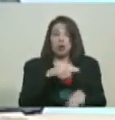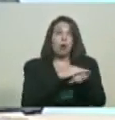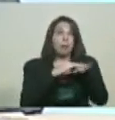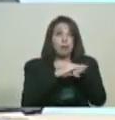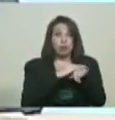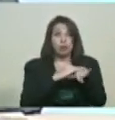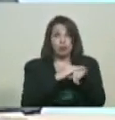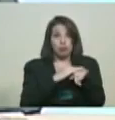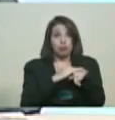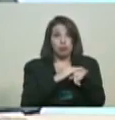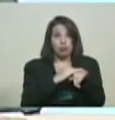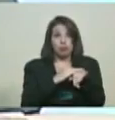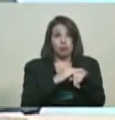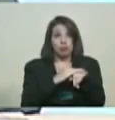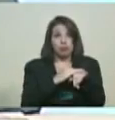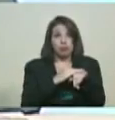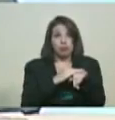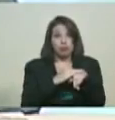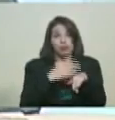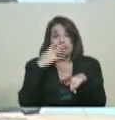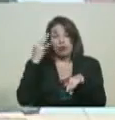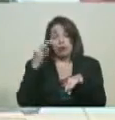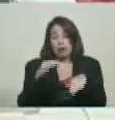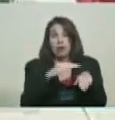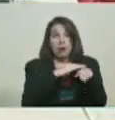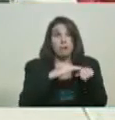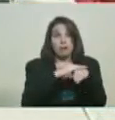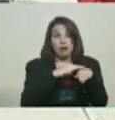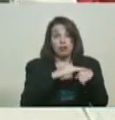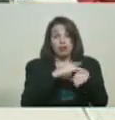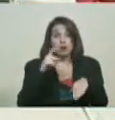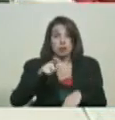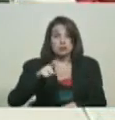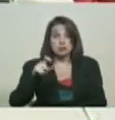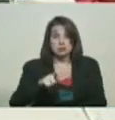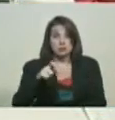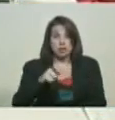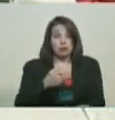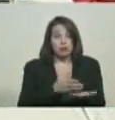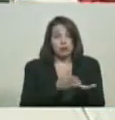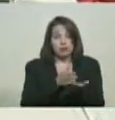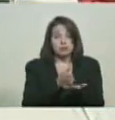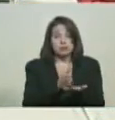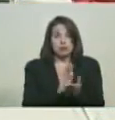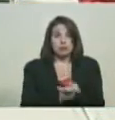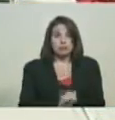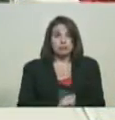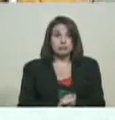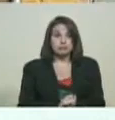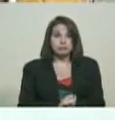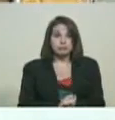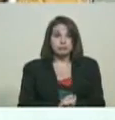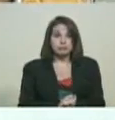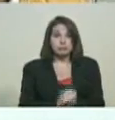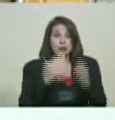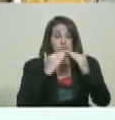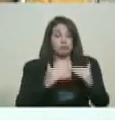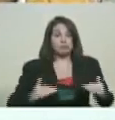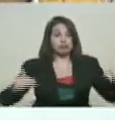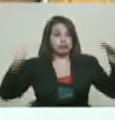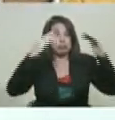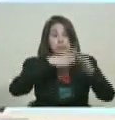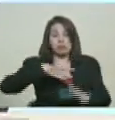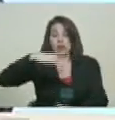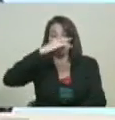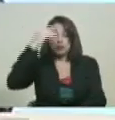los perdono creo que el perdón es necesario para avanzar en un estado superior del espíritu